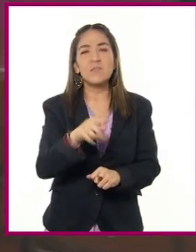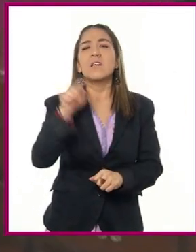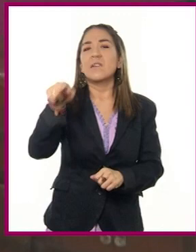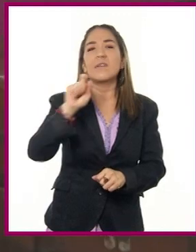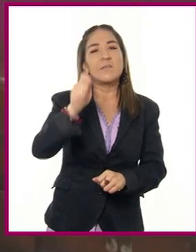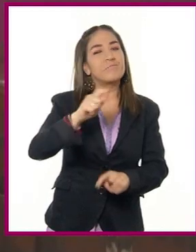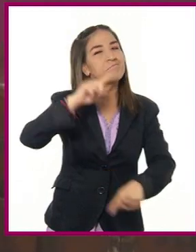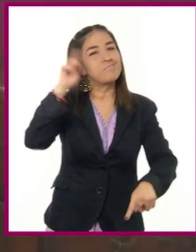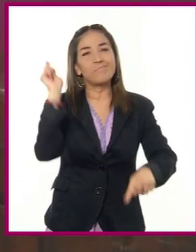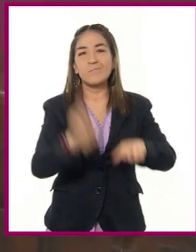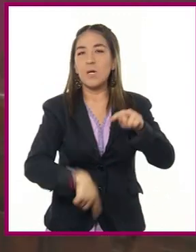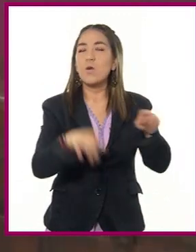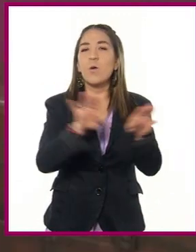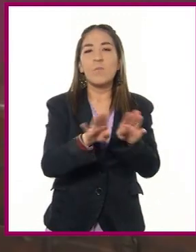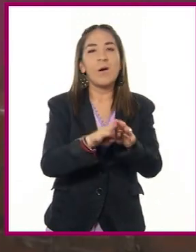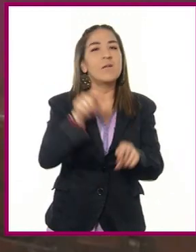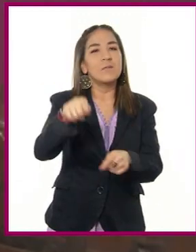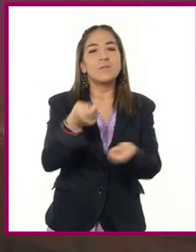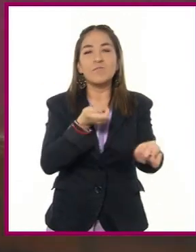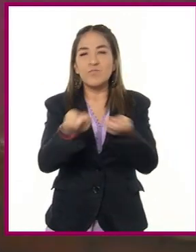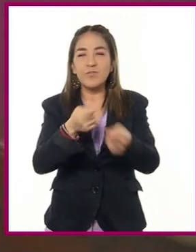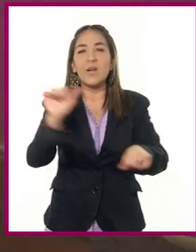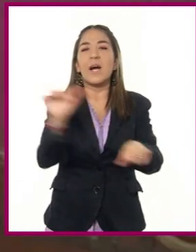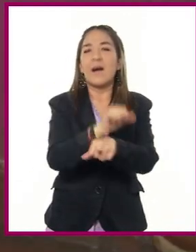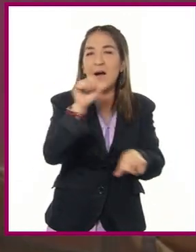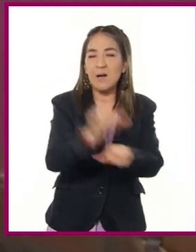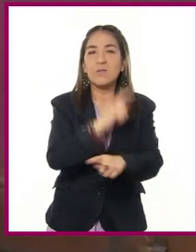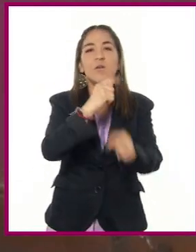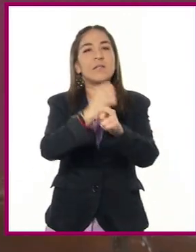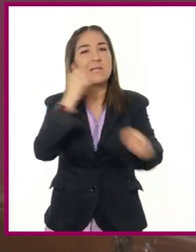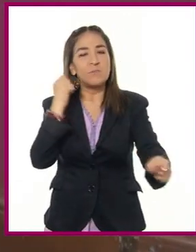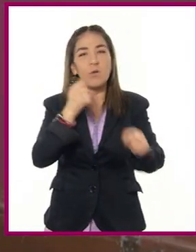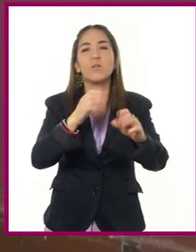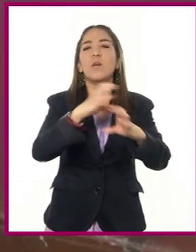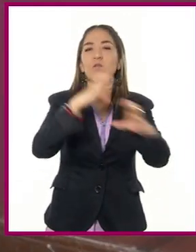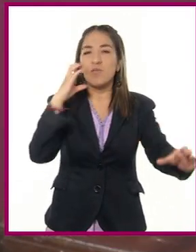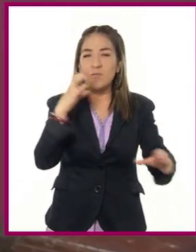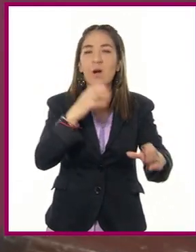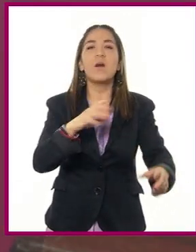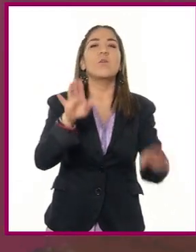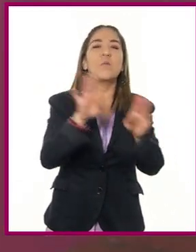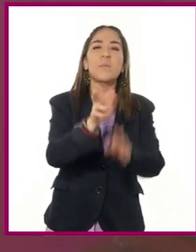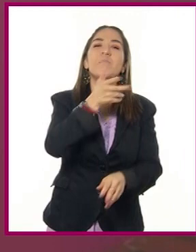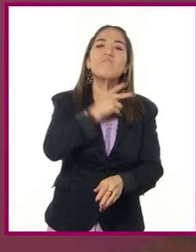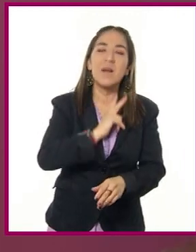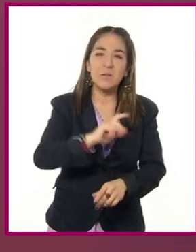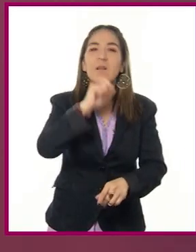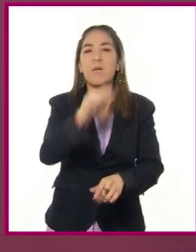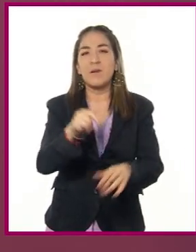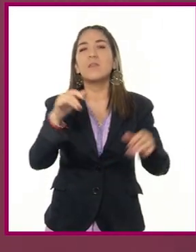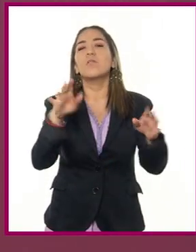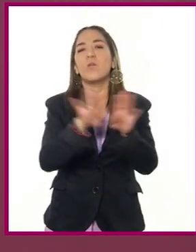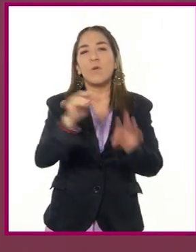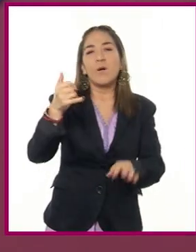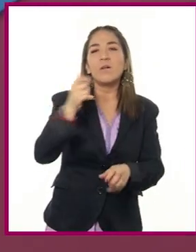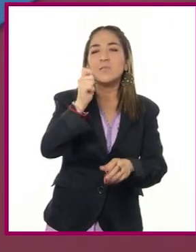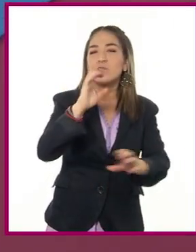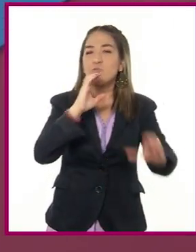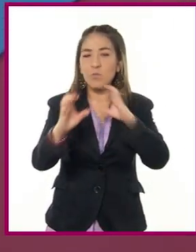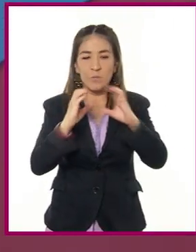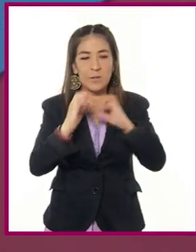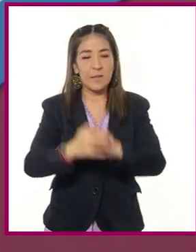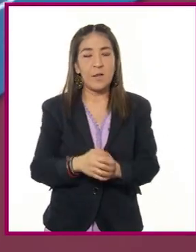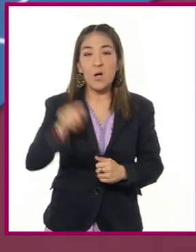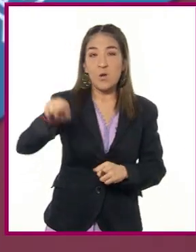suprimen las regulaciones del transporte, de autobuses, petróleo, telecomunicaciones. El gobierno de Thatcher tuvo